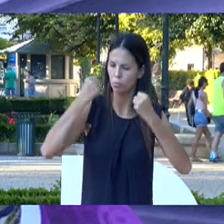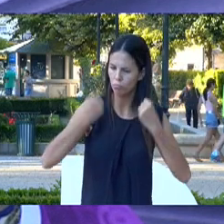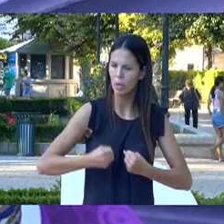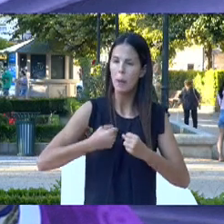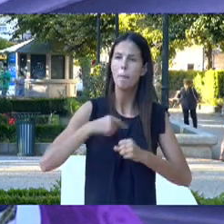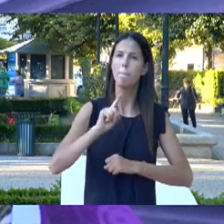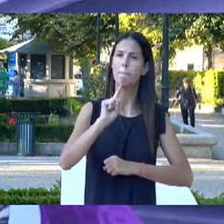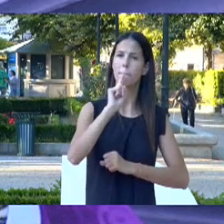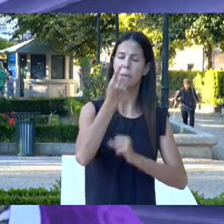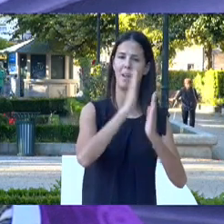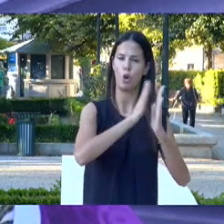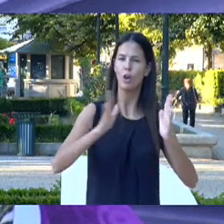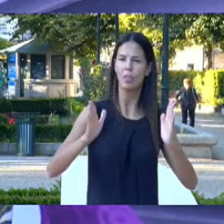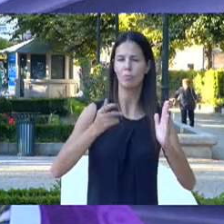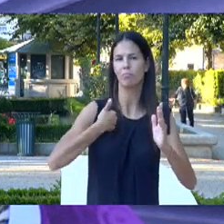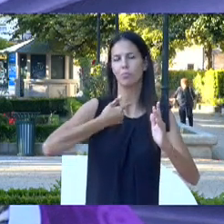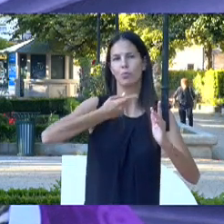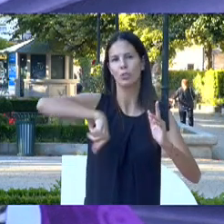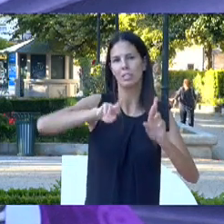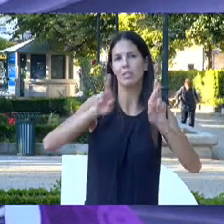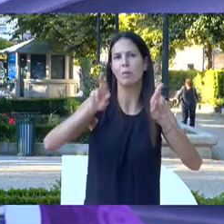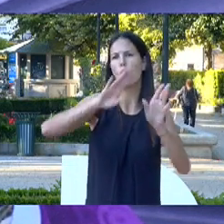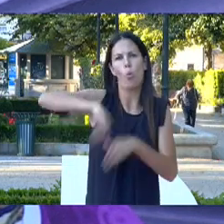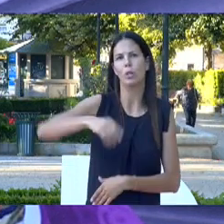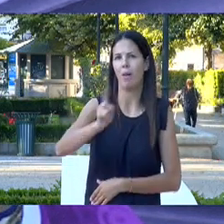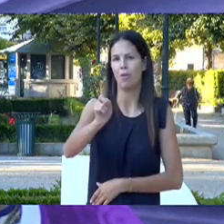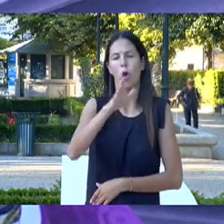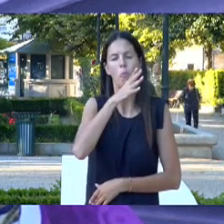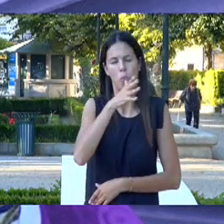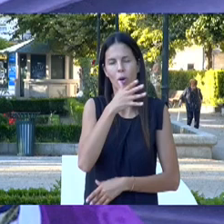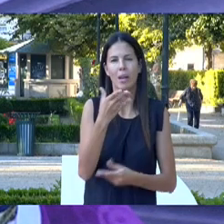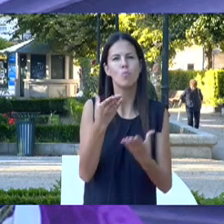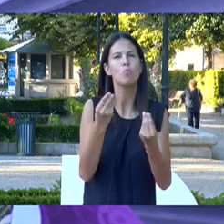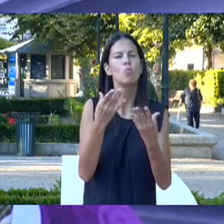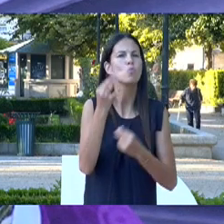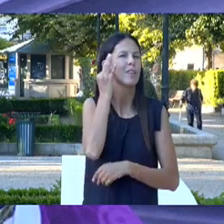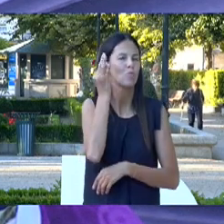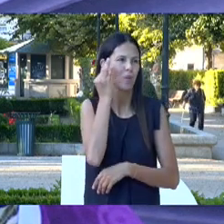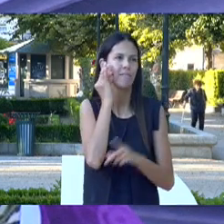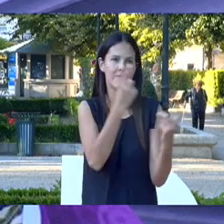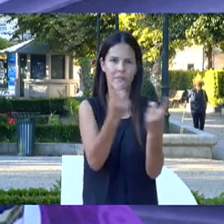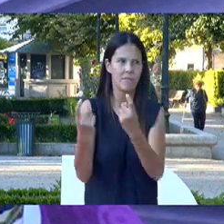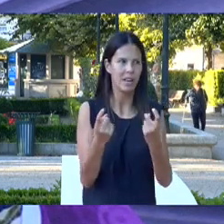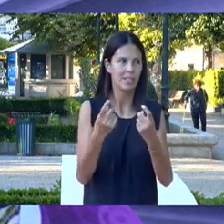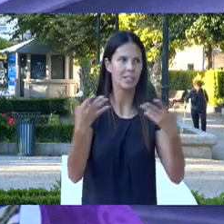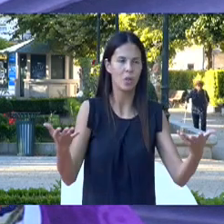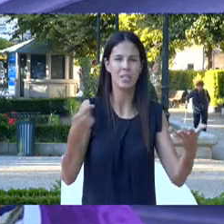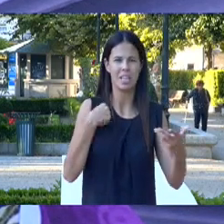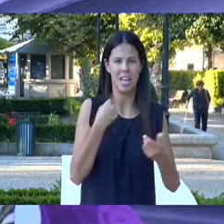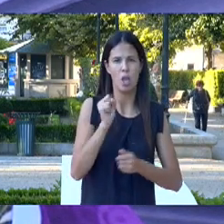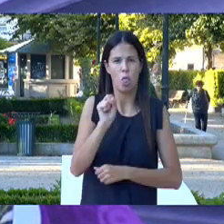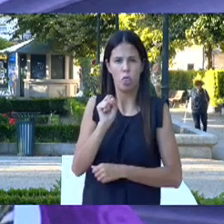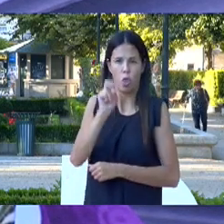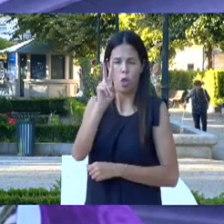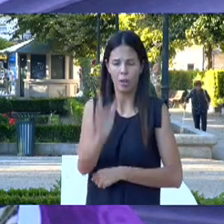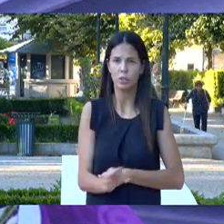primeira colección, esperamos que non sexa a última, porque nos faltan aínda moitas mulleres por reivindicar, nestas 12